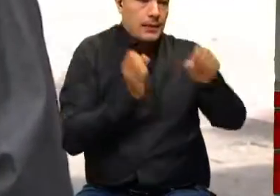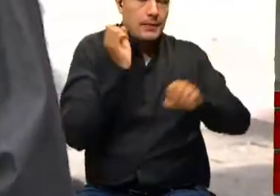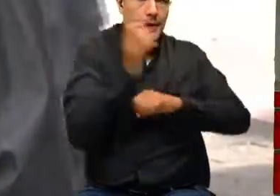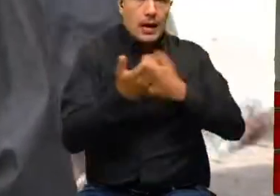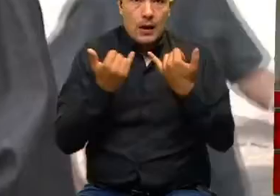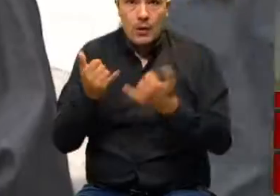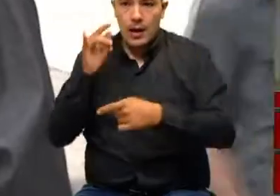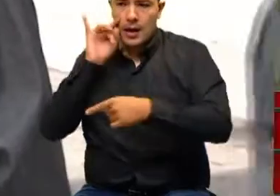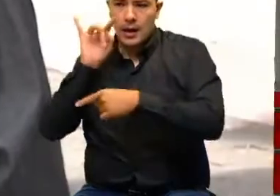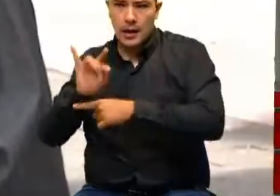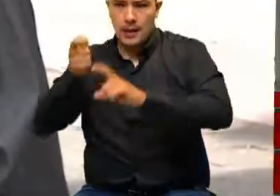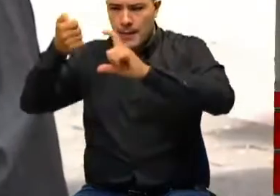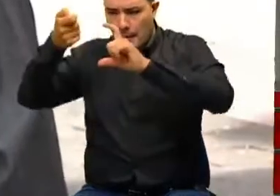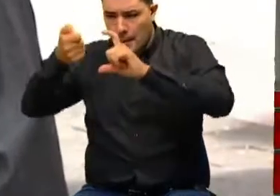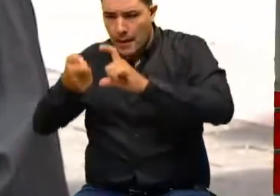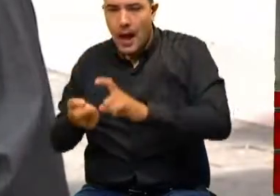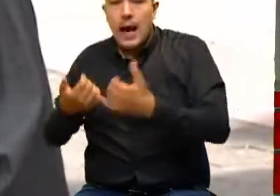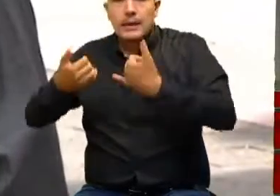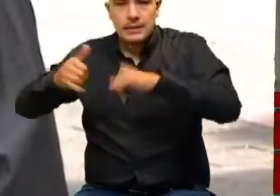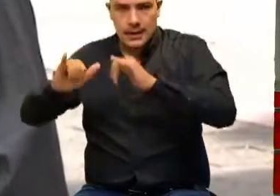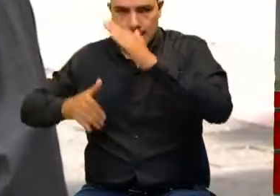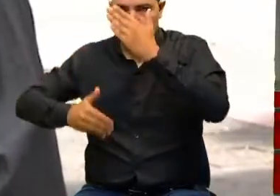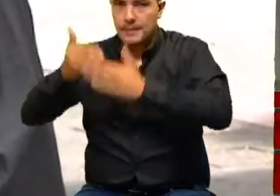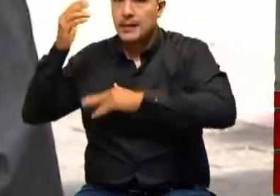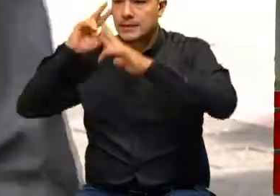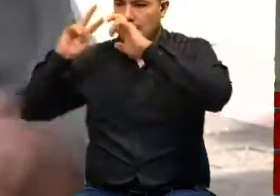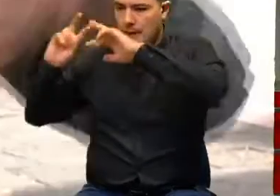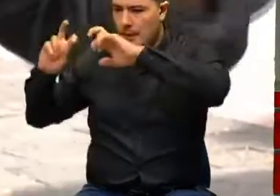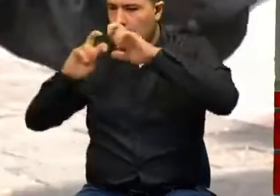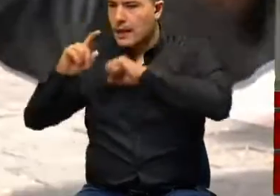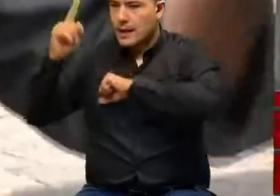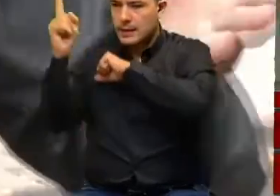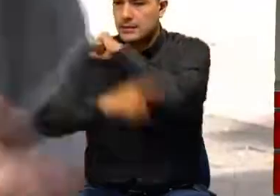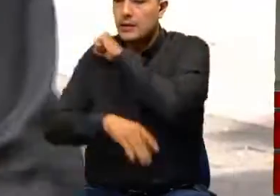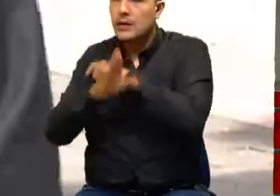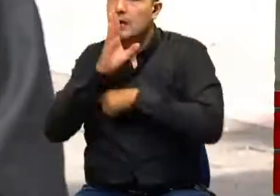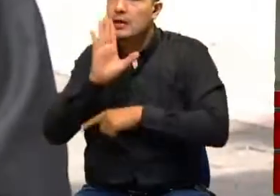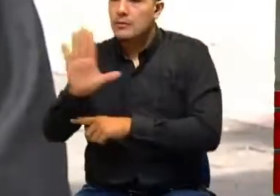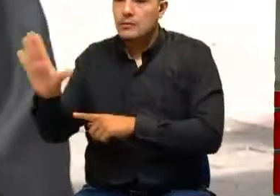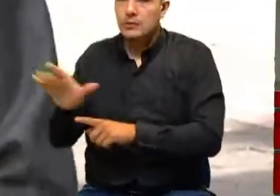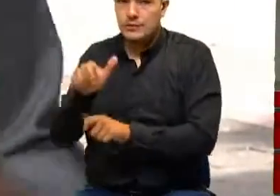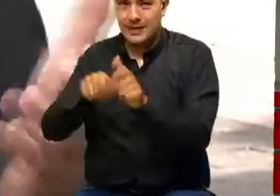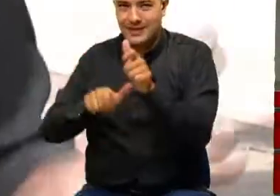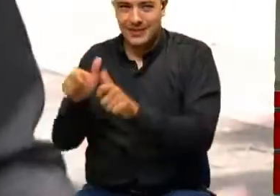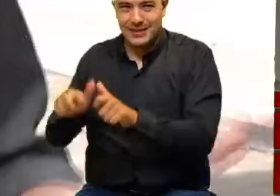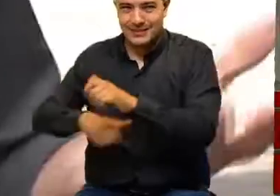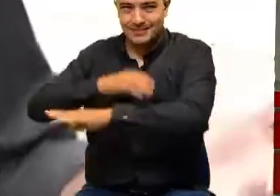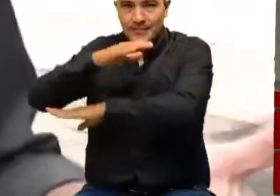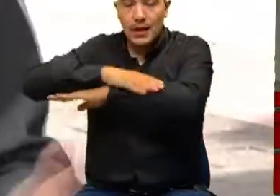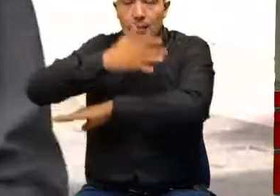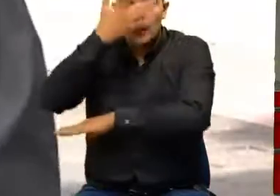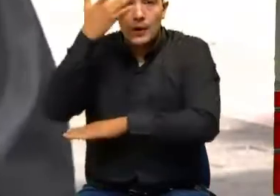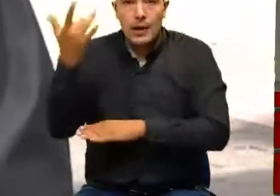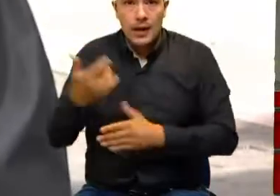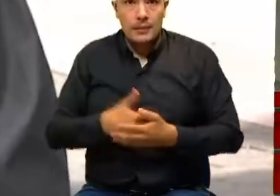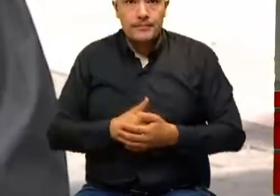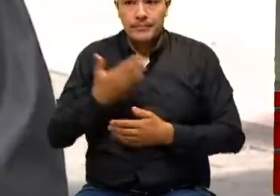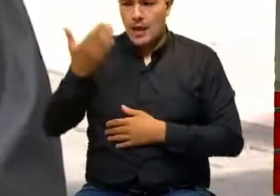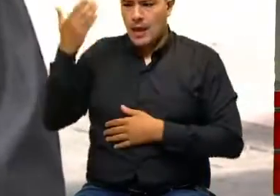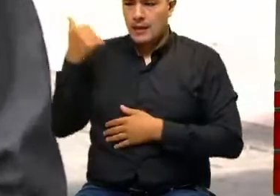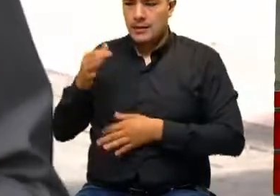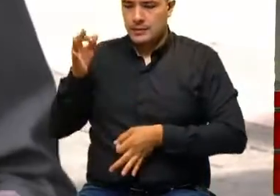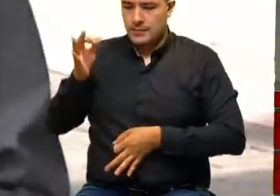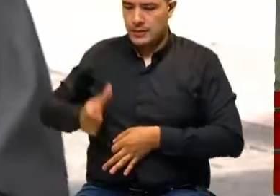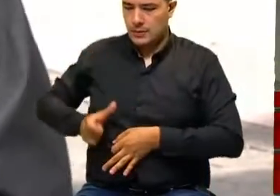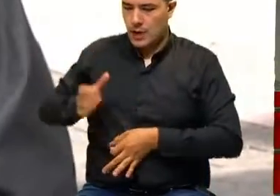la correspondiente investigación de tipo disciplinario. Y yo iría un poco más allá porque hay un fraude a una resolución